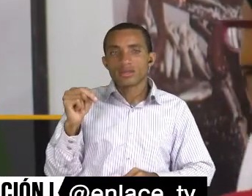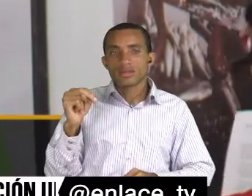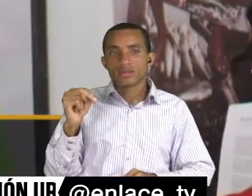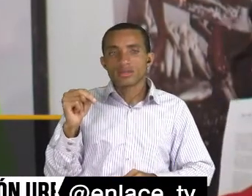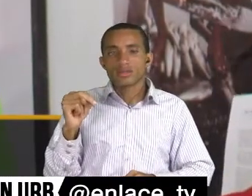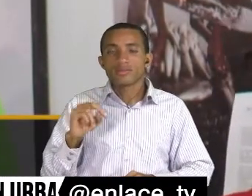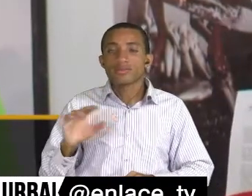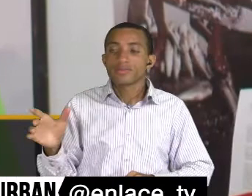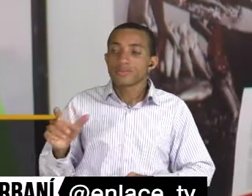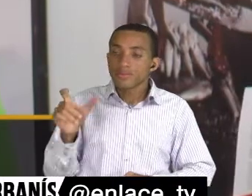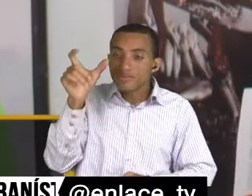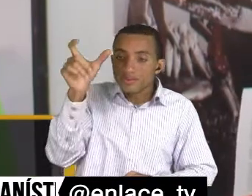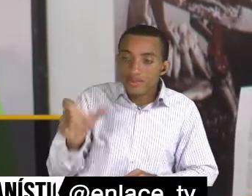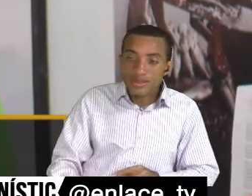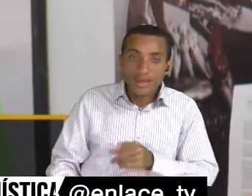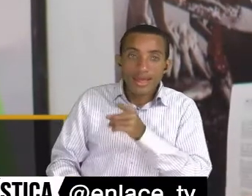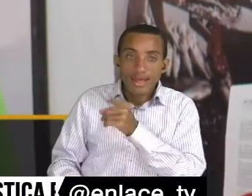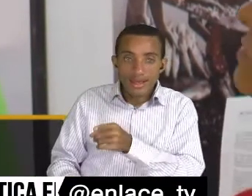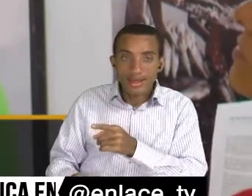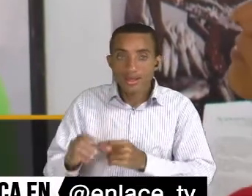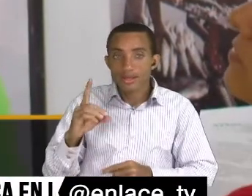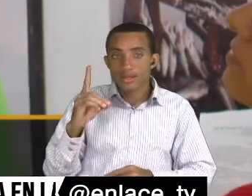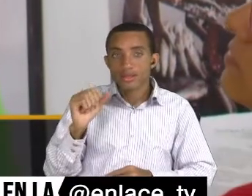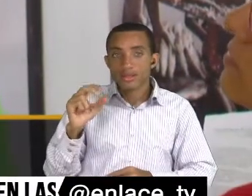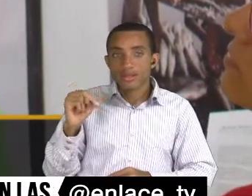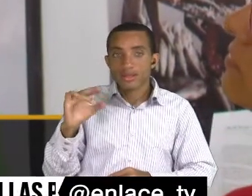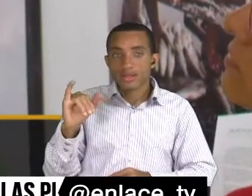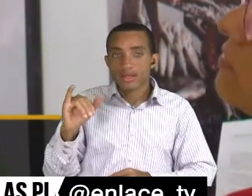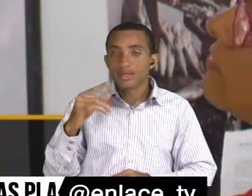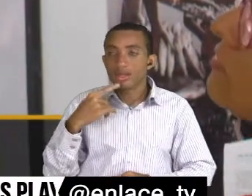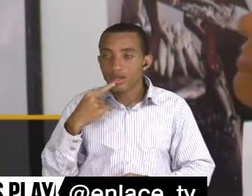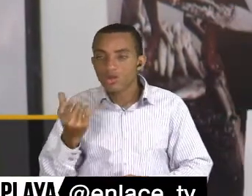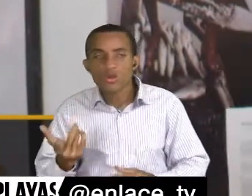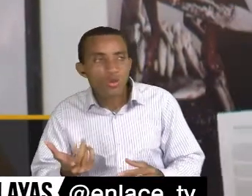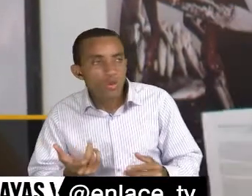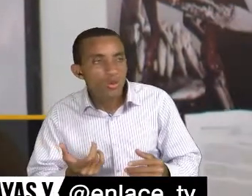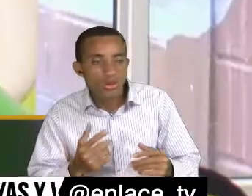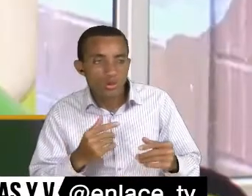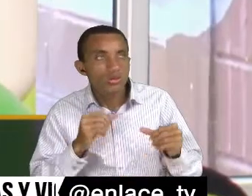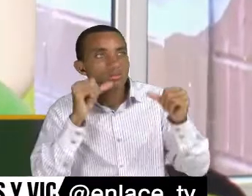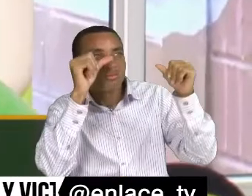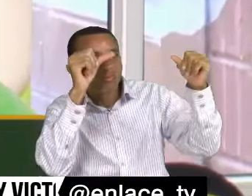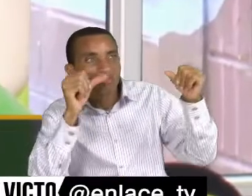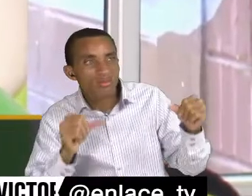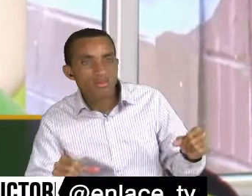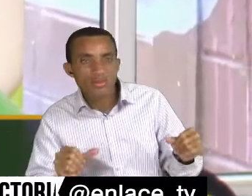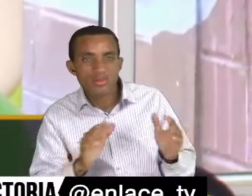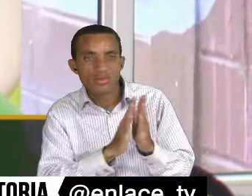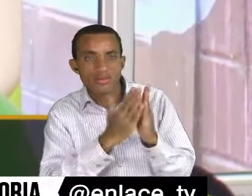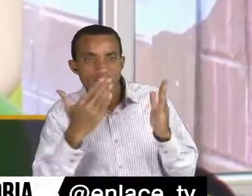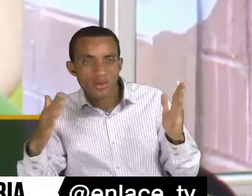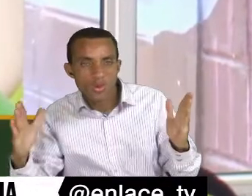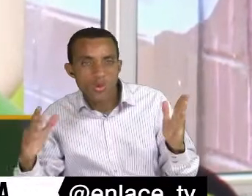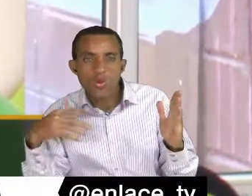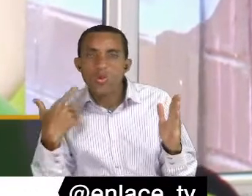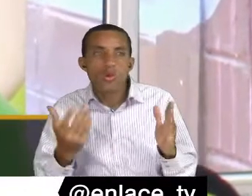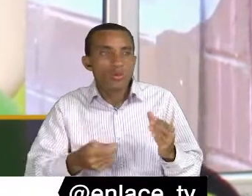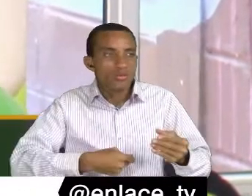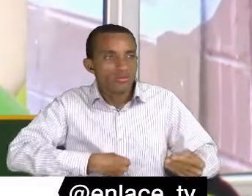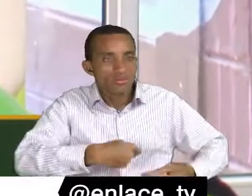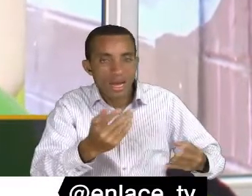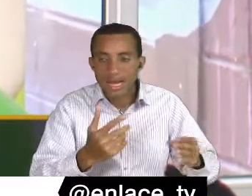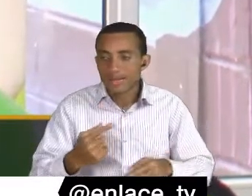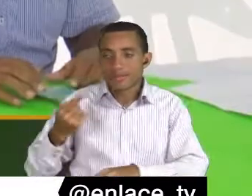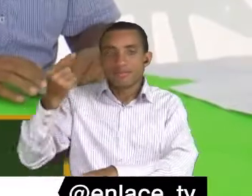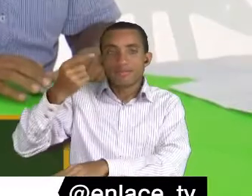alias Dani es el que ordena la publicación de los panfletos de las autodefensas gaitanistas. Esas graves denuncias se conocieron en el marco del